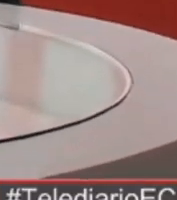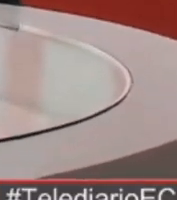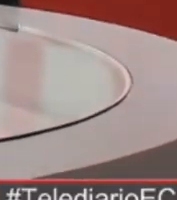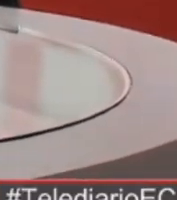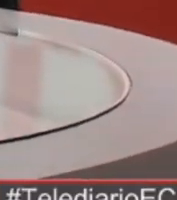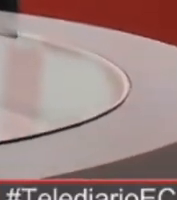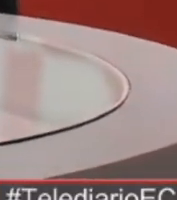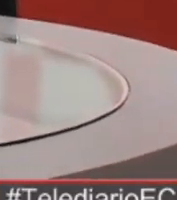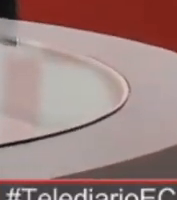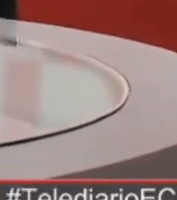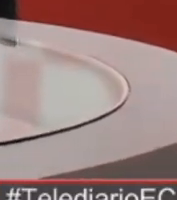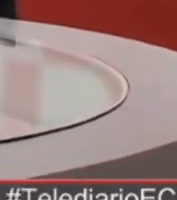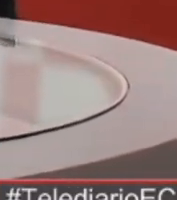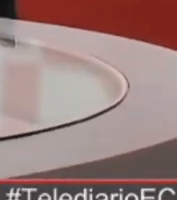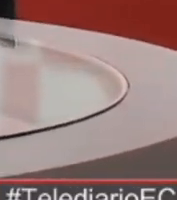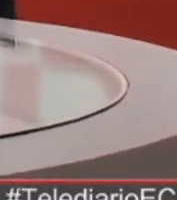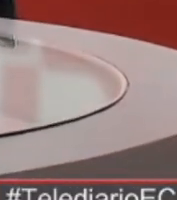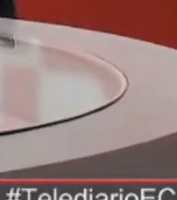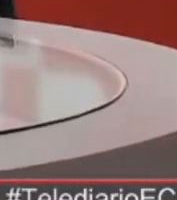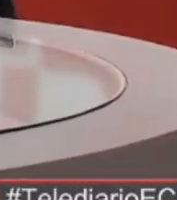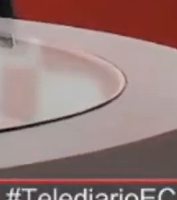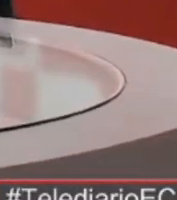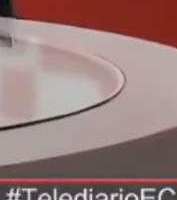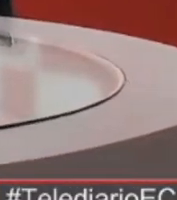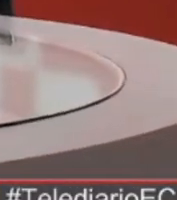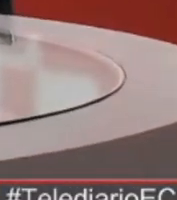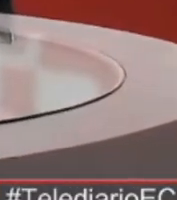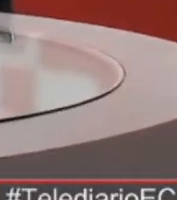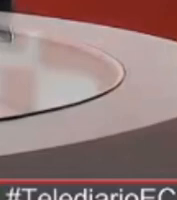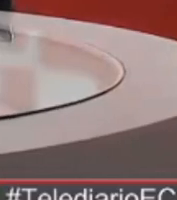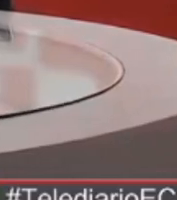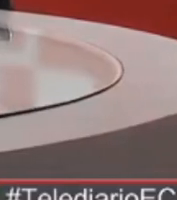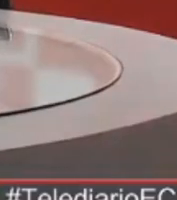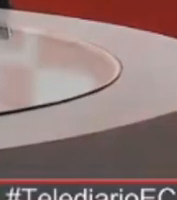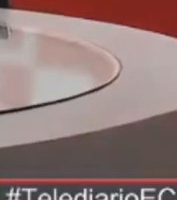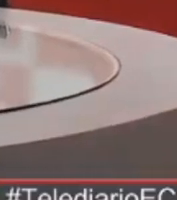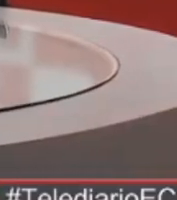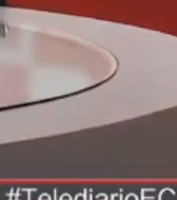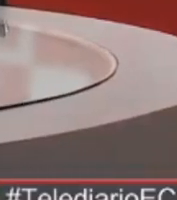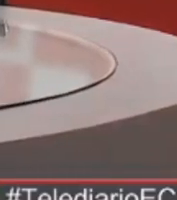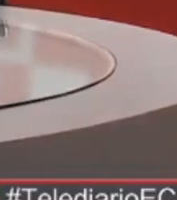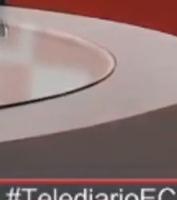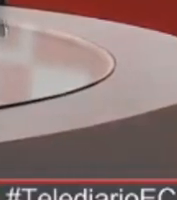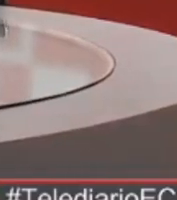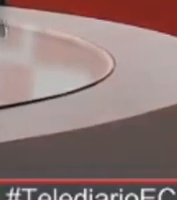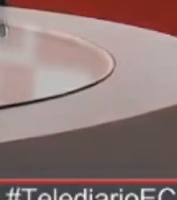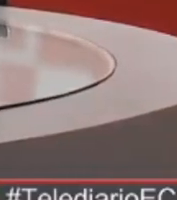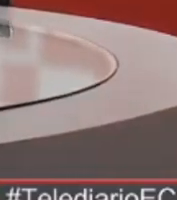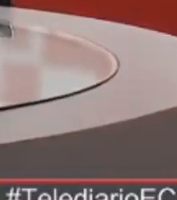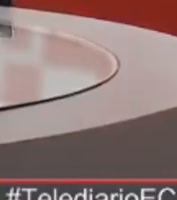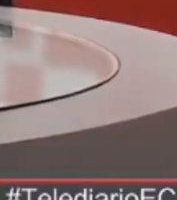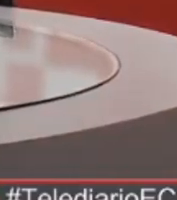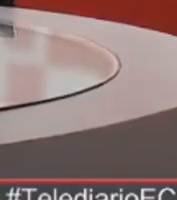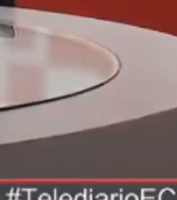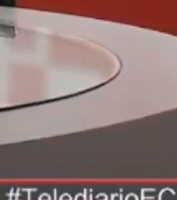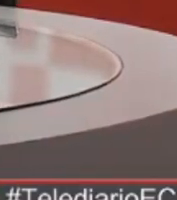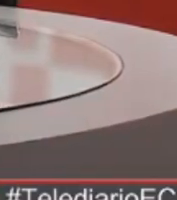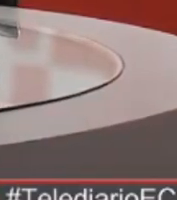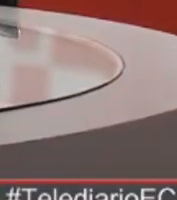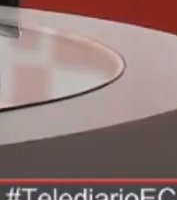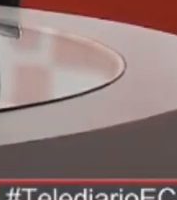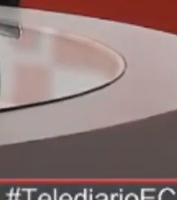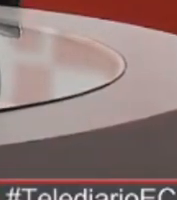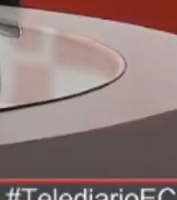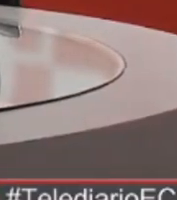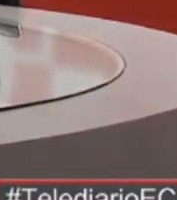celebramos en cada una de sus parroquias sus costumbres las tradiciones que tienen también no olvidemos que ahí tenemos